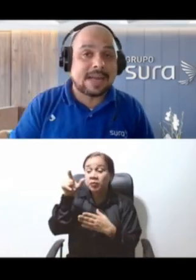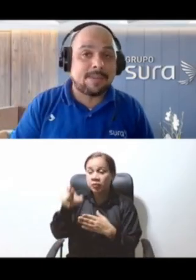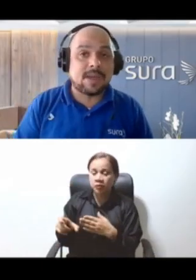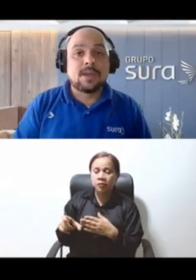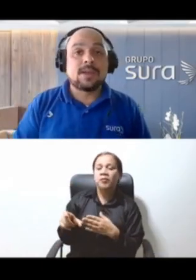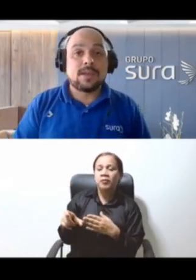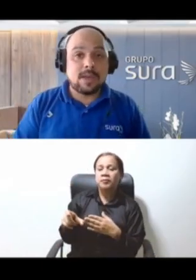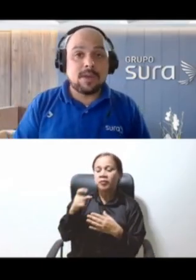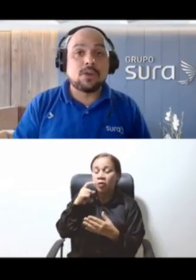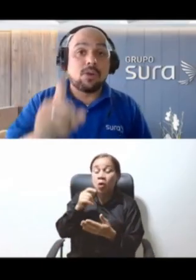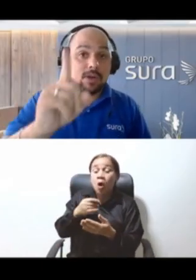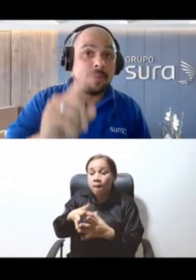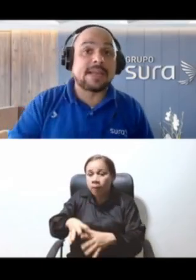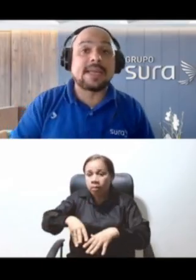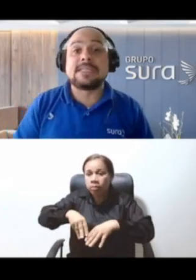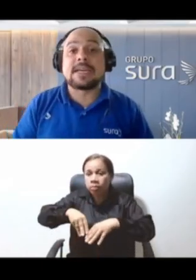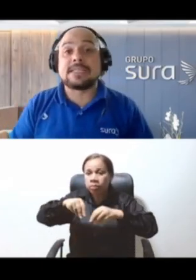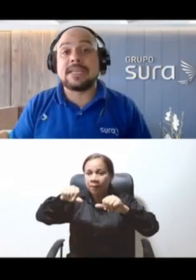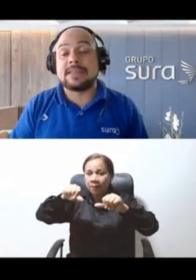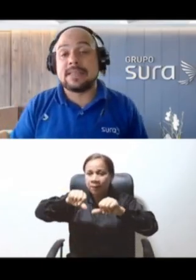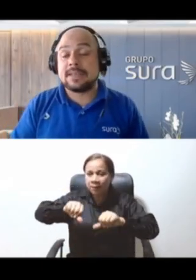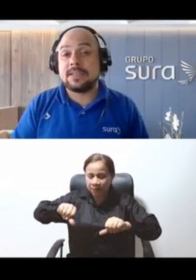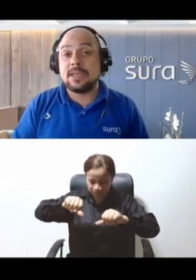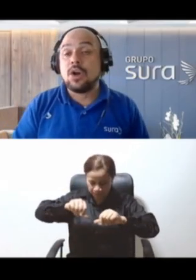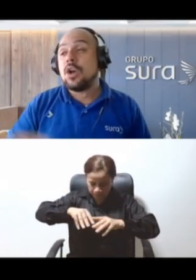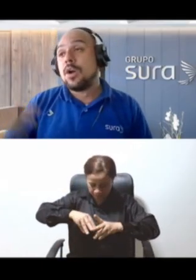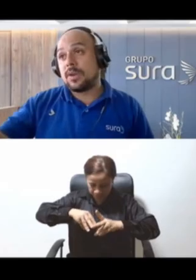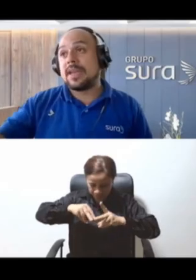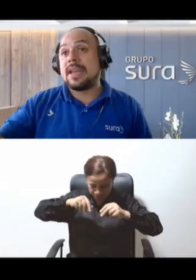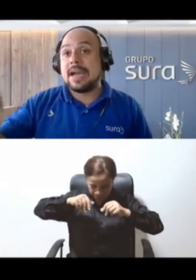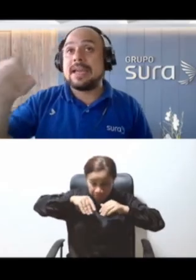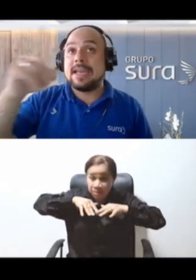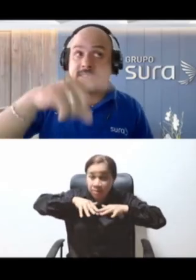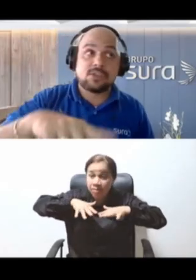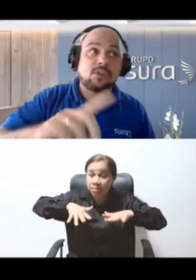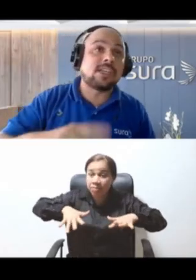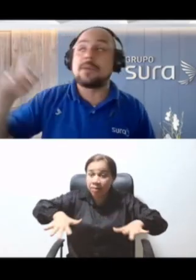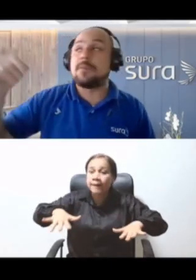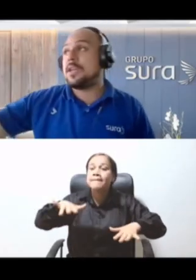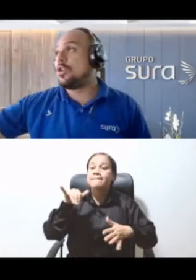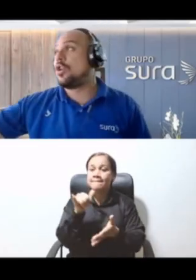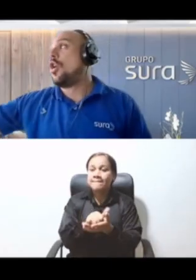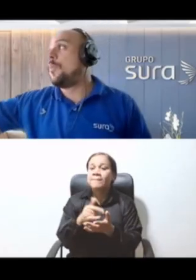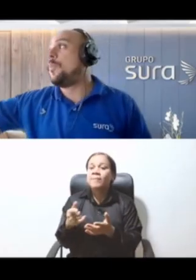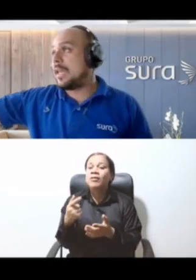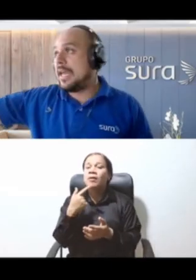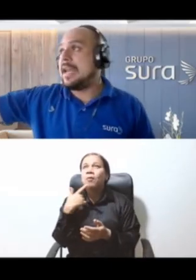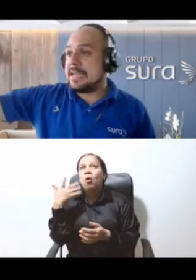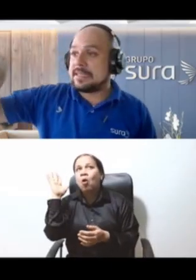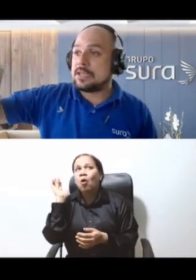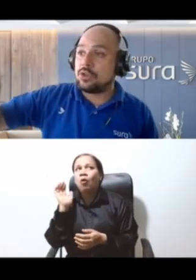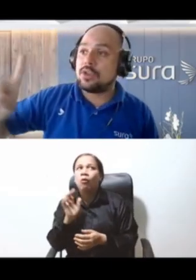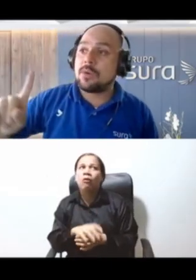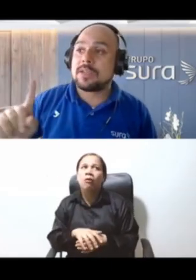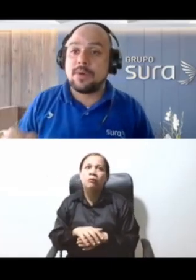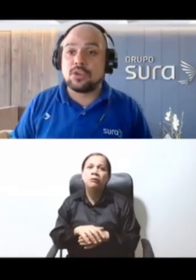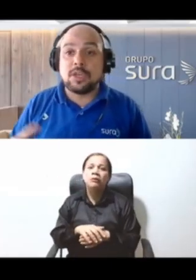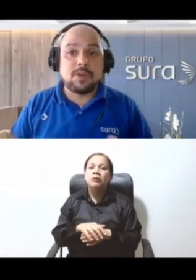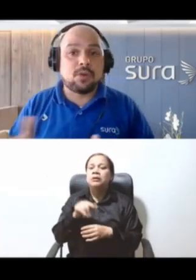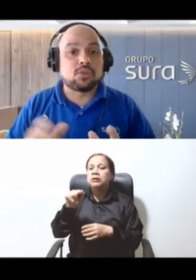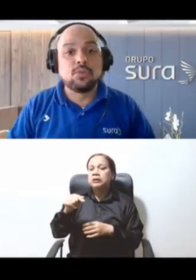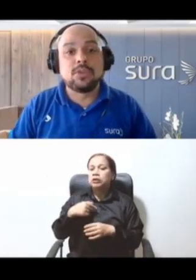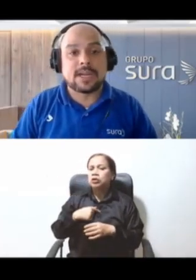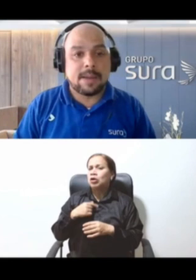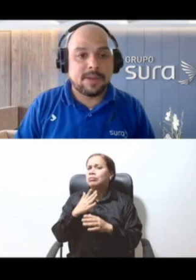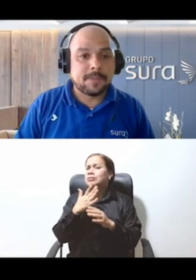recolección del derrame químico, emergencia que se activó porque en la estación de servicio o porque en la estación donde